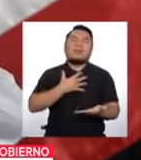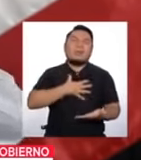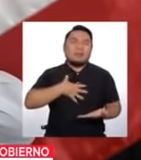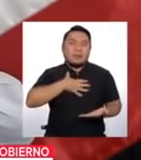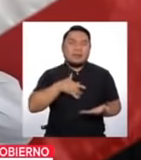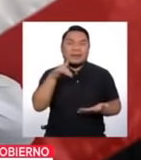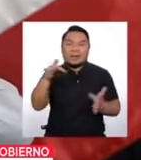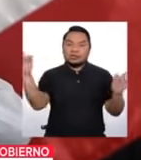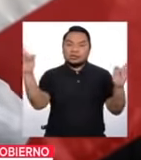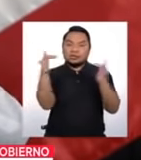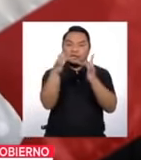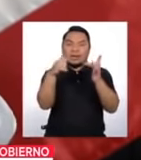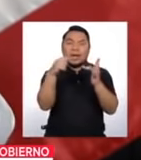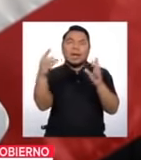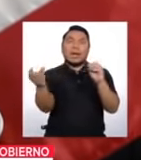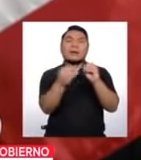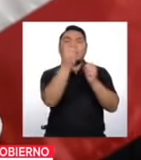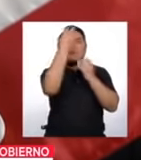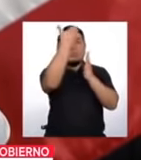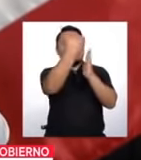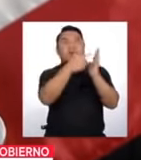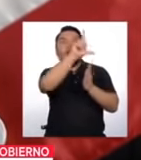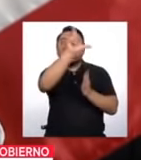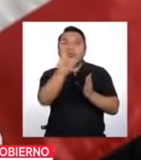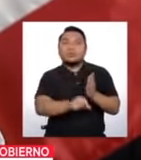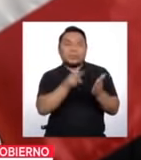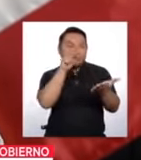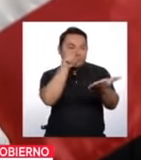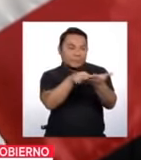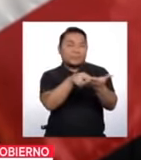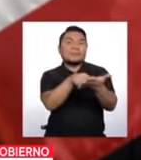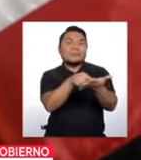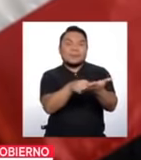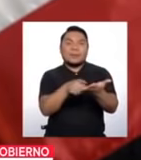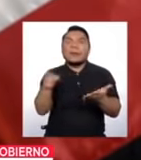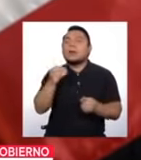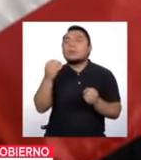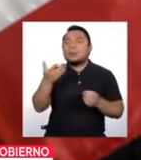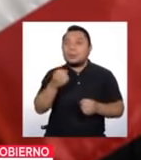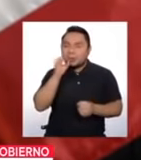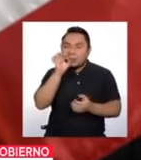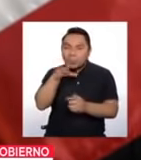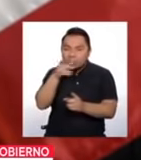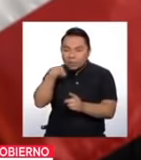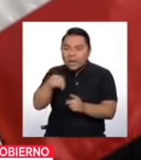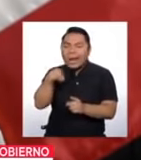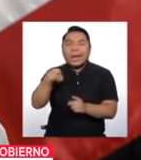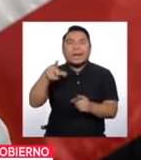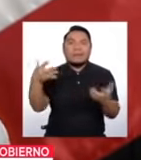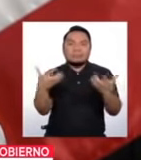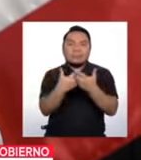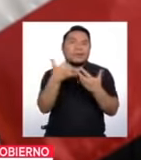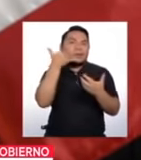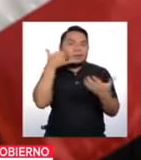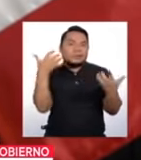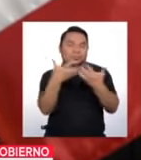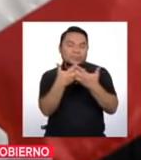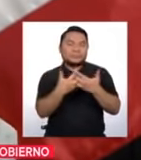donde están con síntomas y luego se verifica que en las pruebas son donde vive esta persona. Al inicio